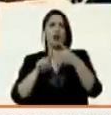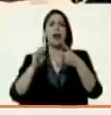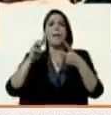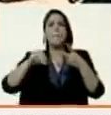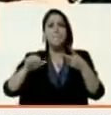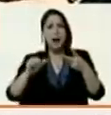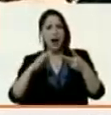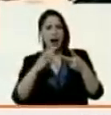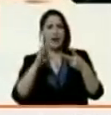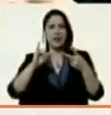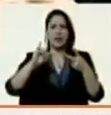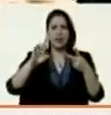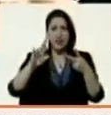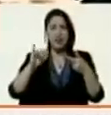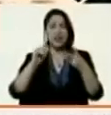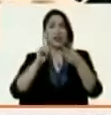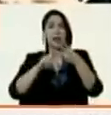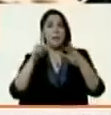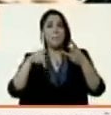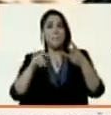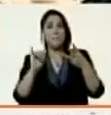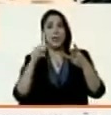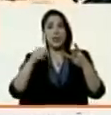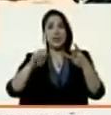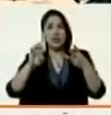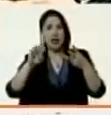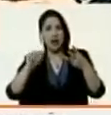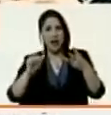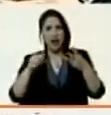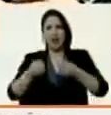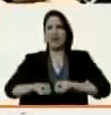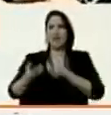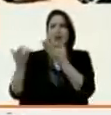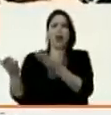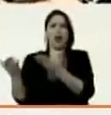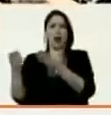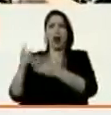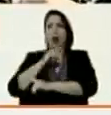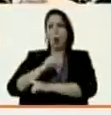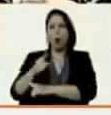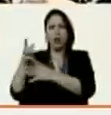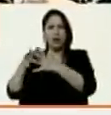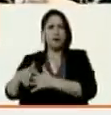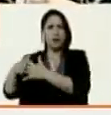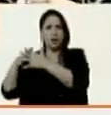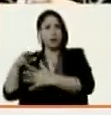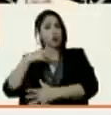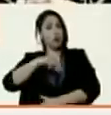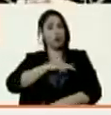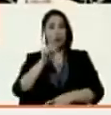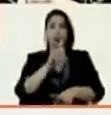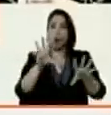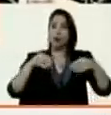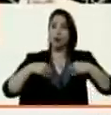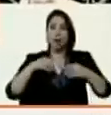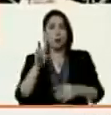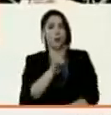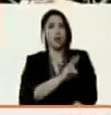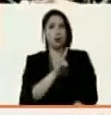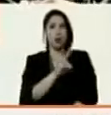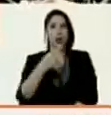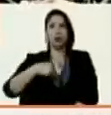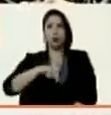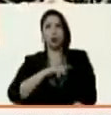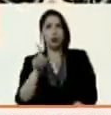de los requerimientos y las órdenes del imperialismo por la vía el fondo monetario internacional nosotros no lo aceptamos en venezuela nosotros